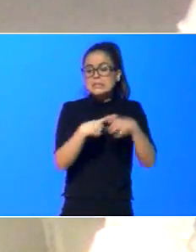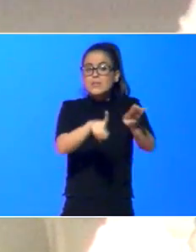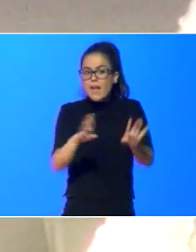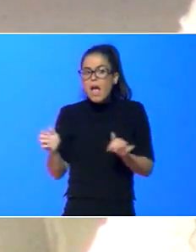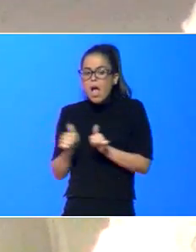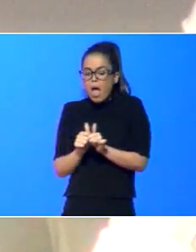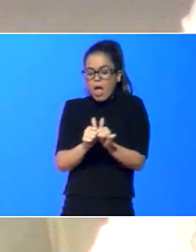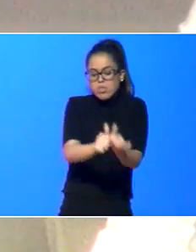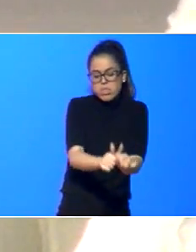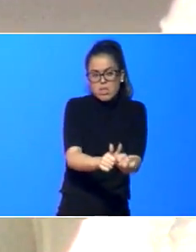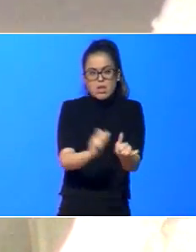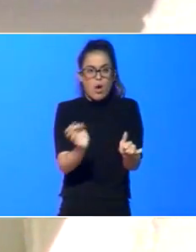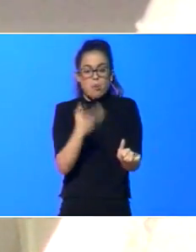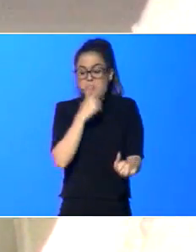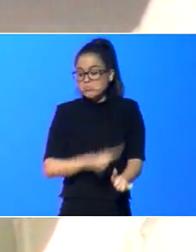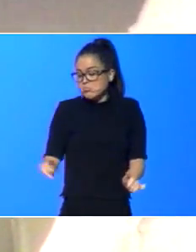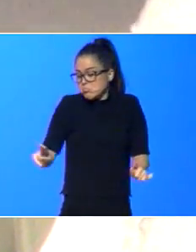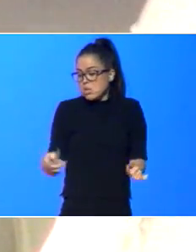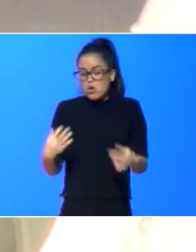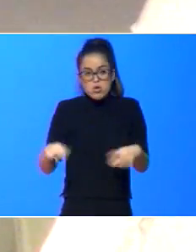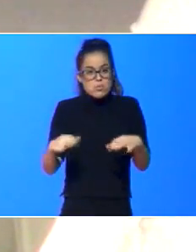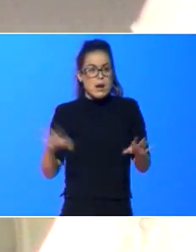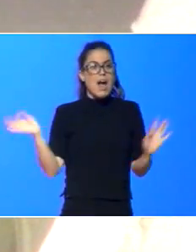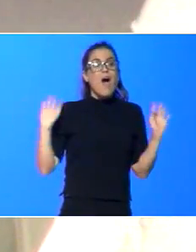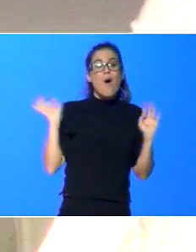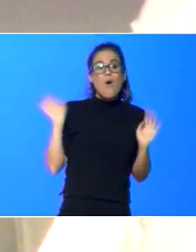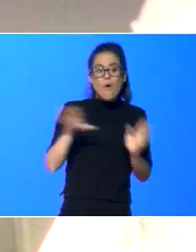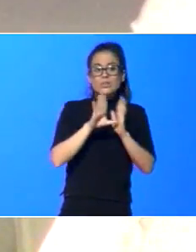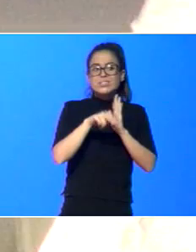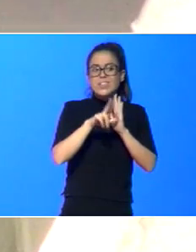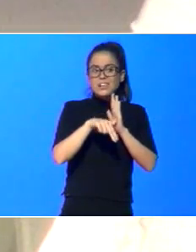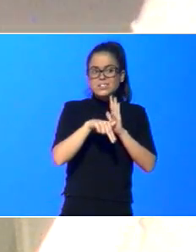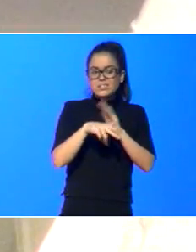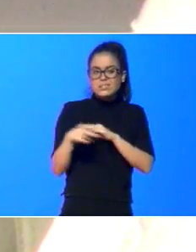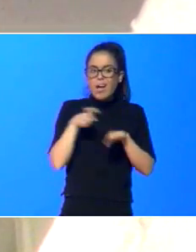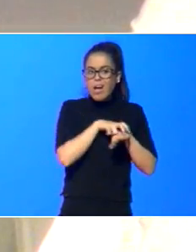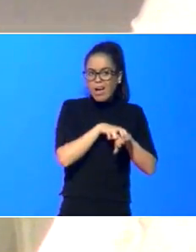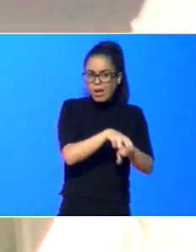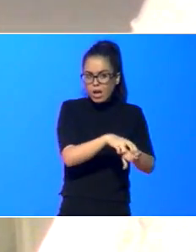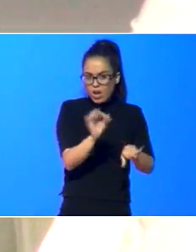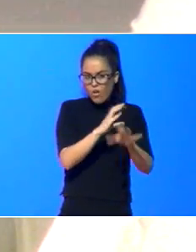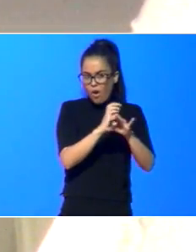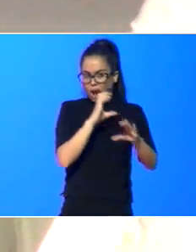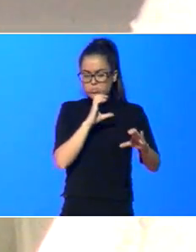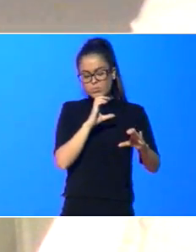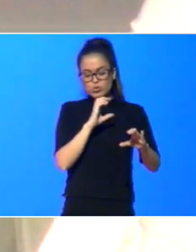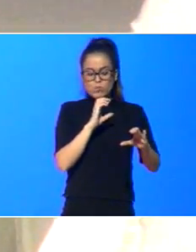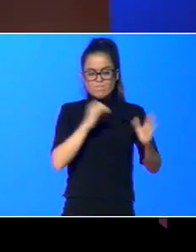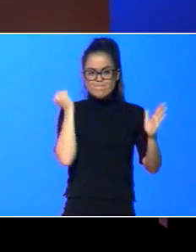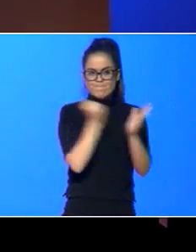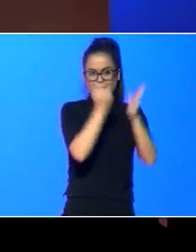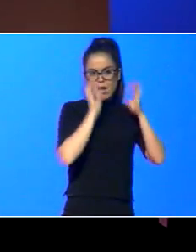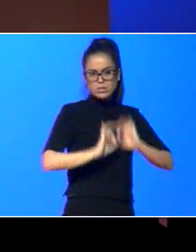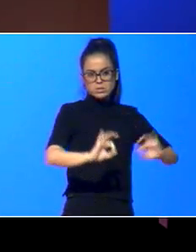y llegar como un niño más que llegar en ocasiones en un taxi, por ejemplo, o en un autobús específico, sin decir que no tenga que